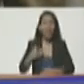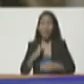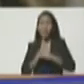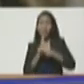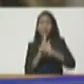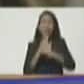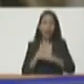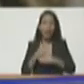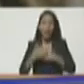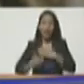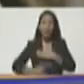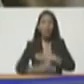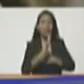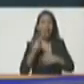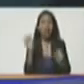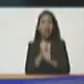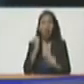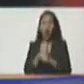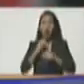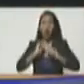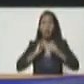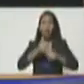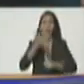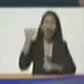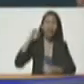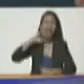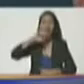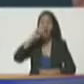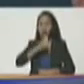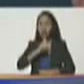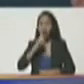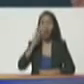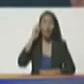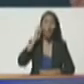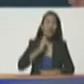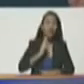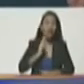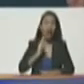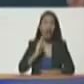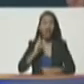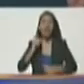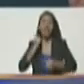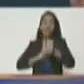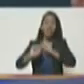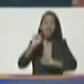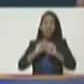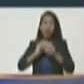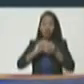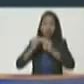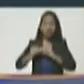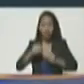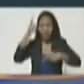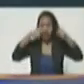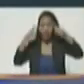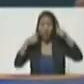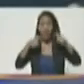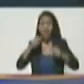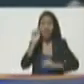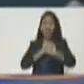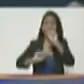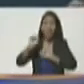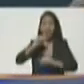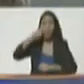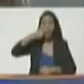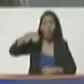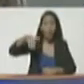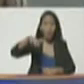por Bolívar, forjada por el comandante Chávez, defendida heroicamente por el pueblo chavista en